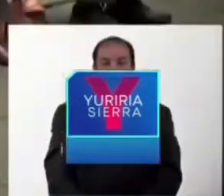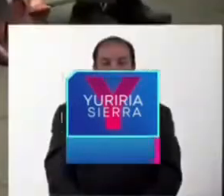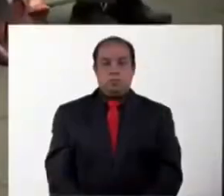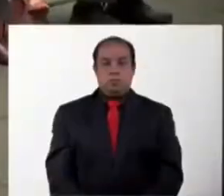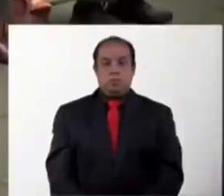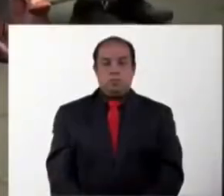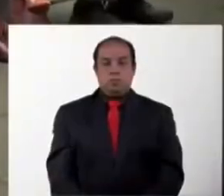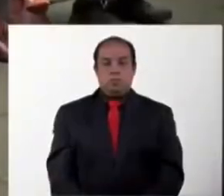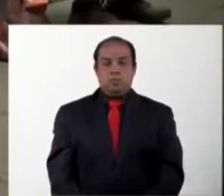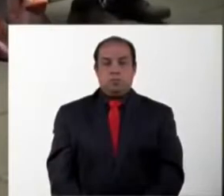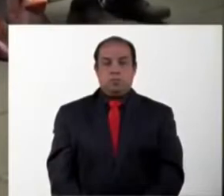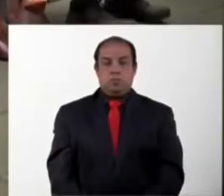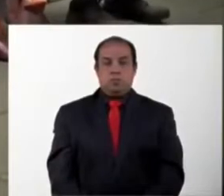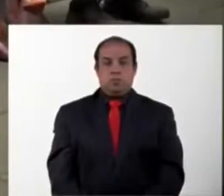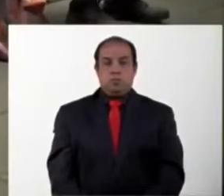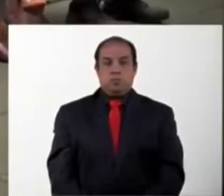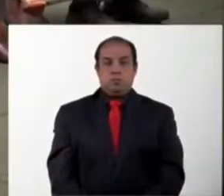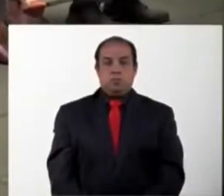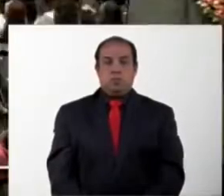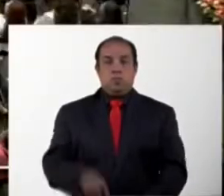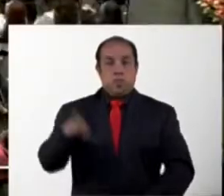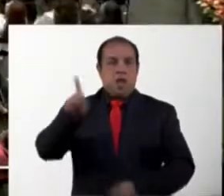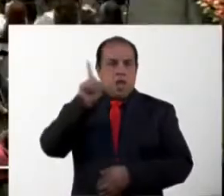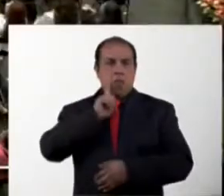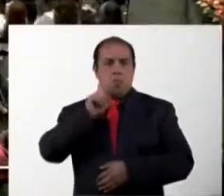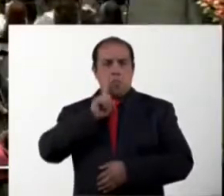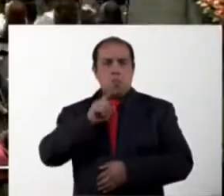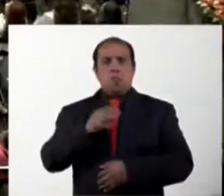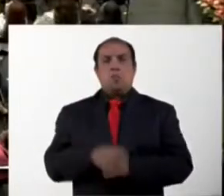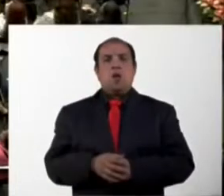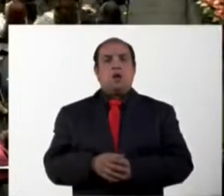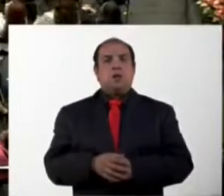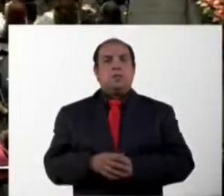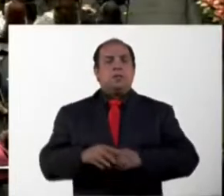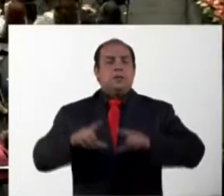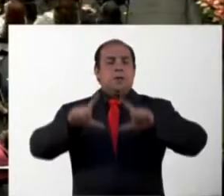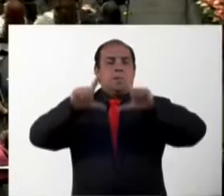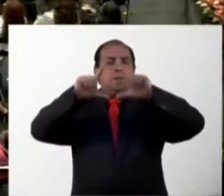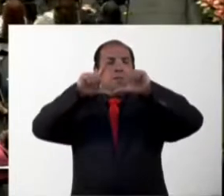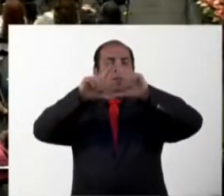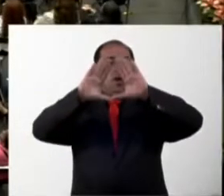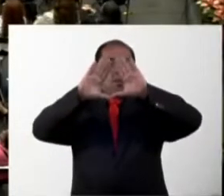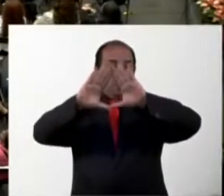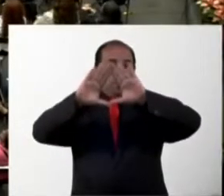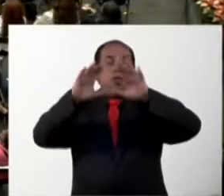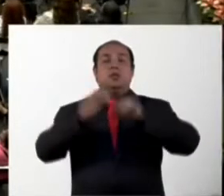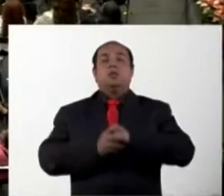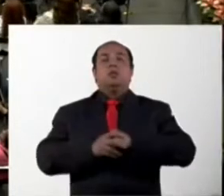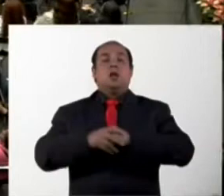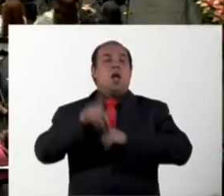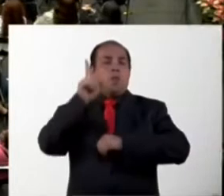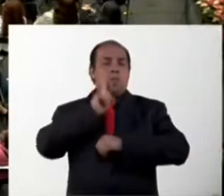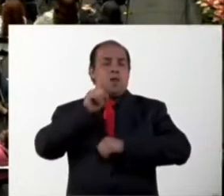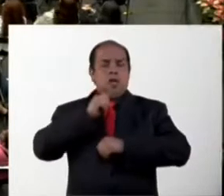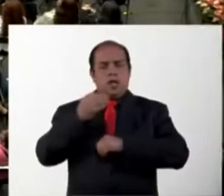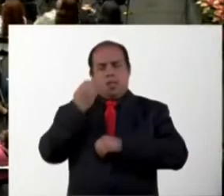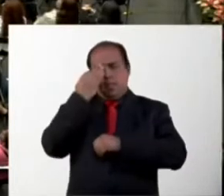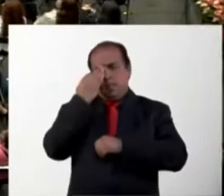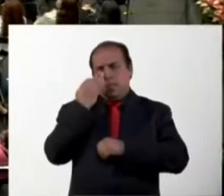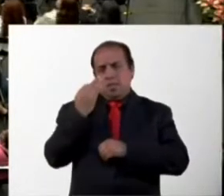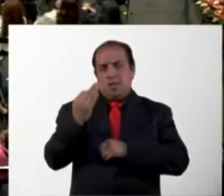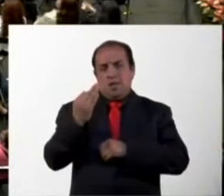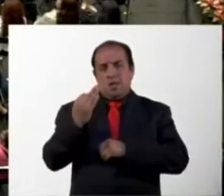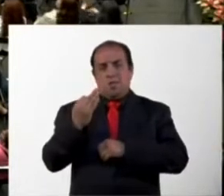no solamente es una feminista, una mujer que durante años se dedicó a la protección de los